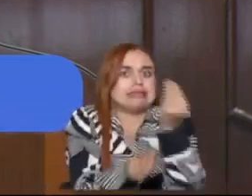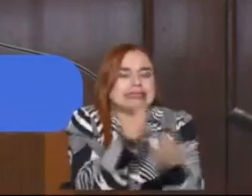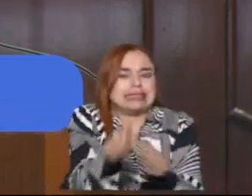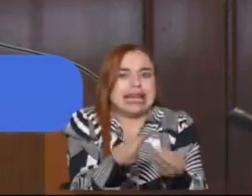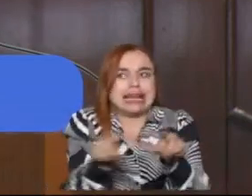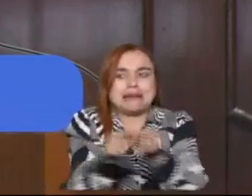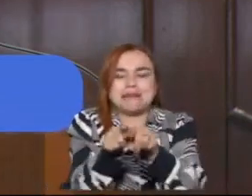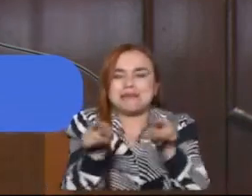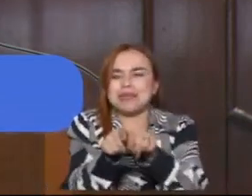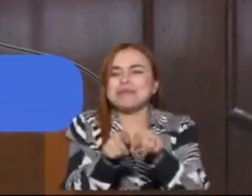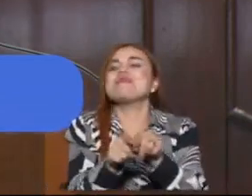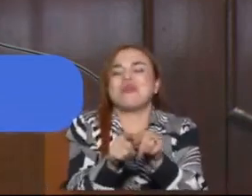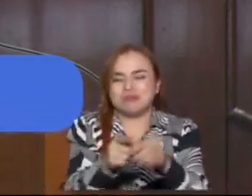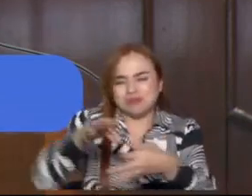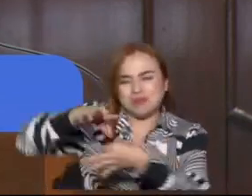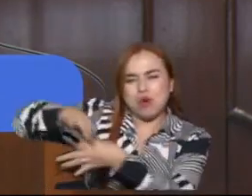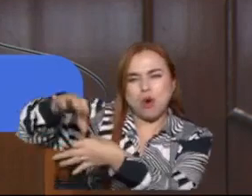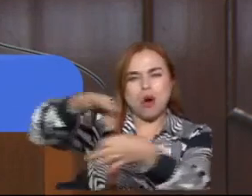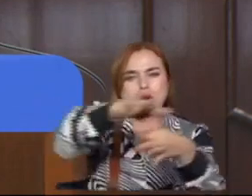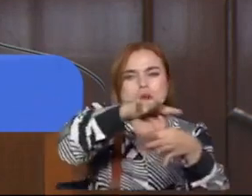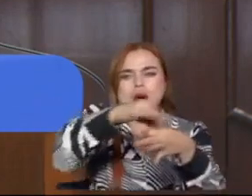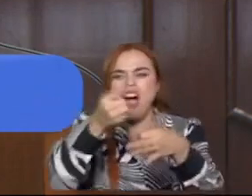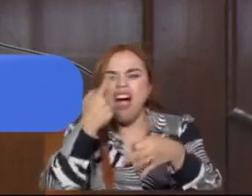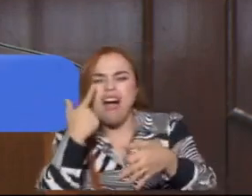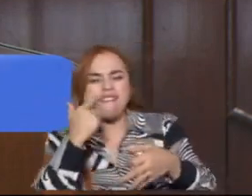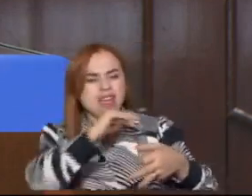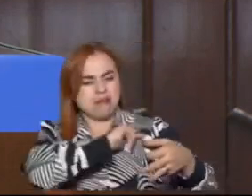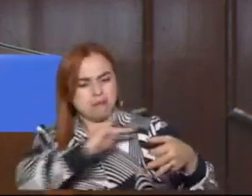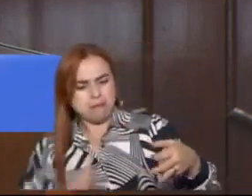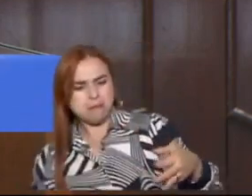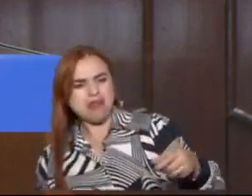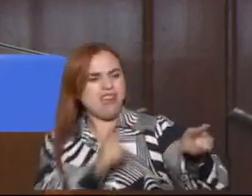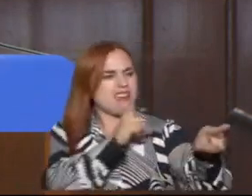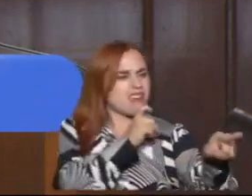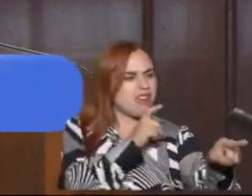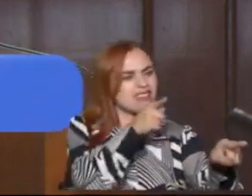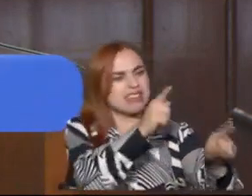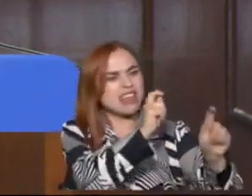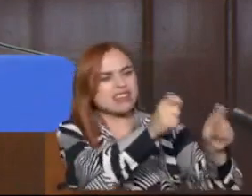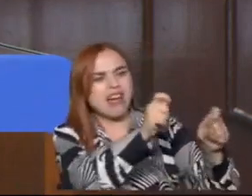Este proceso requiere de un ambiente de tolerancia,